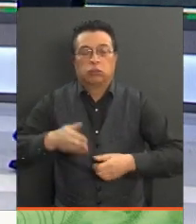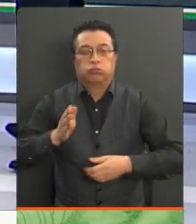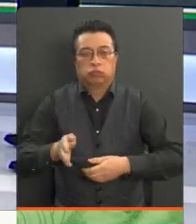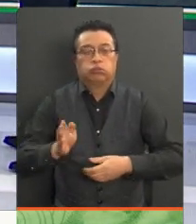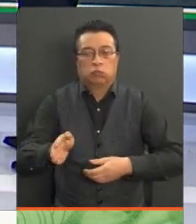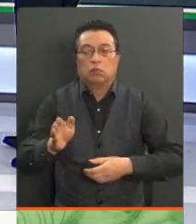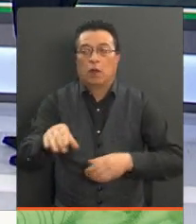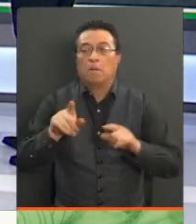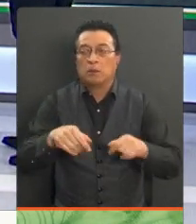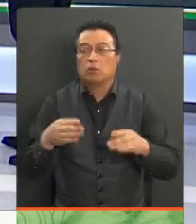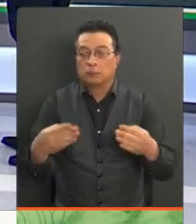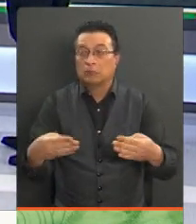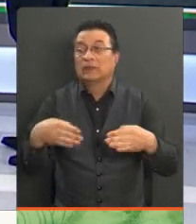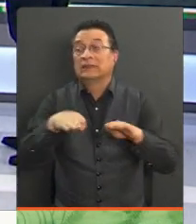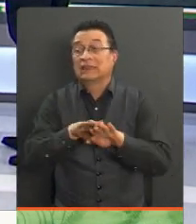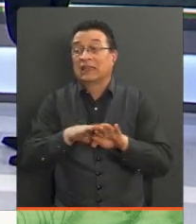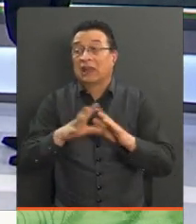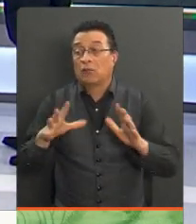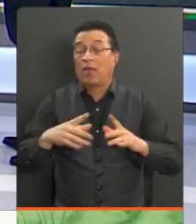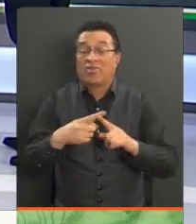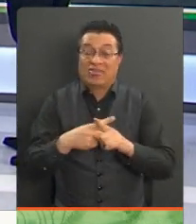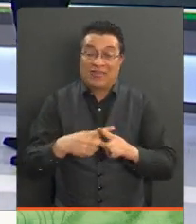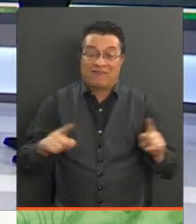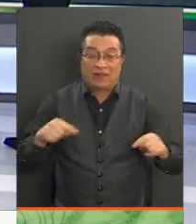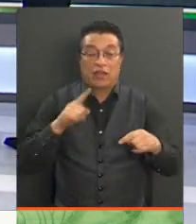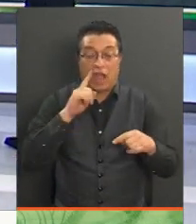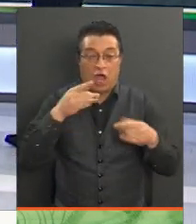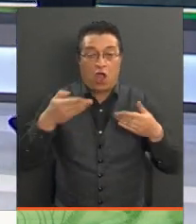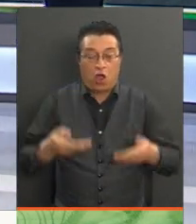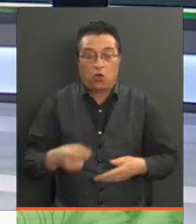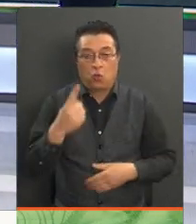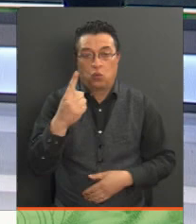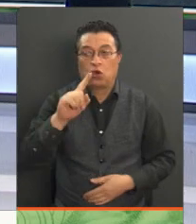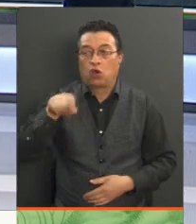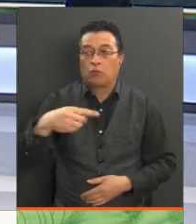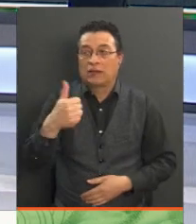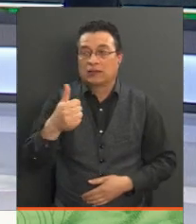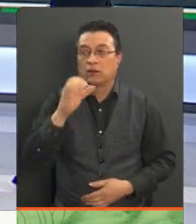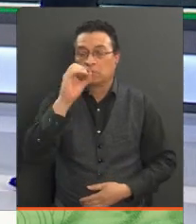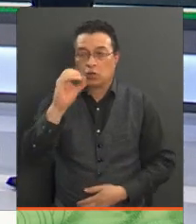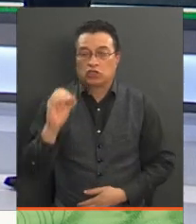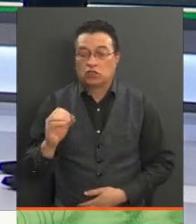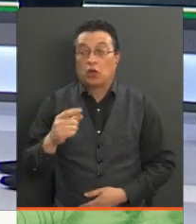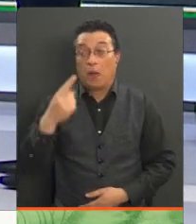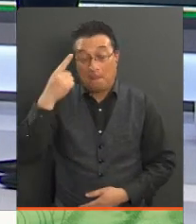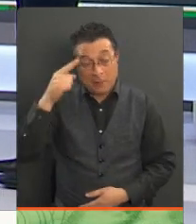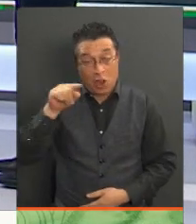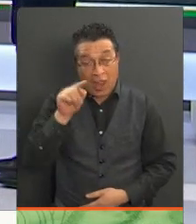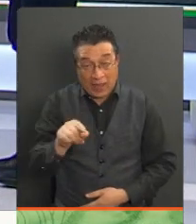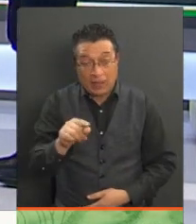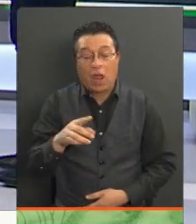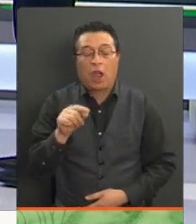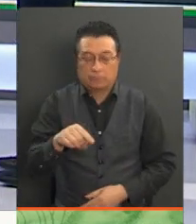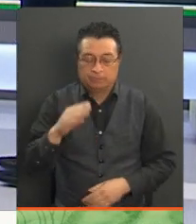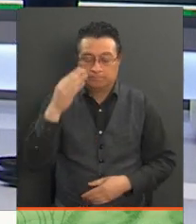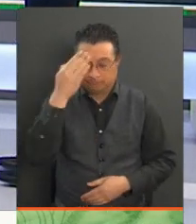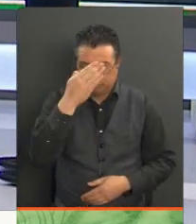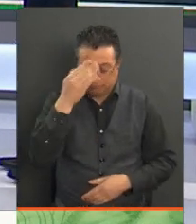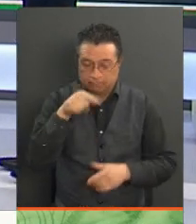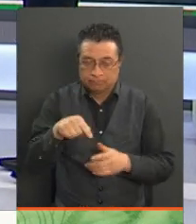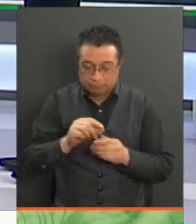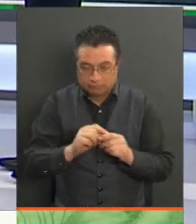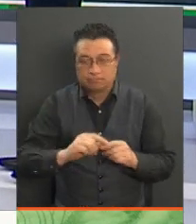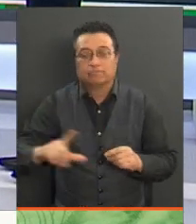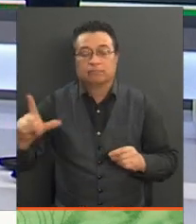va a cerrar, sin embargo, muy distinto a lo que tenemos hoy día, en 1,6%. Pero aquí ya empieza a complicarse, porque si bien